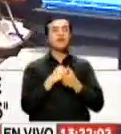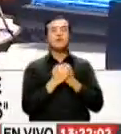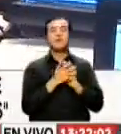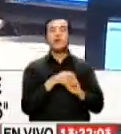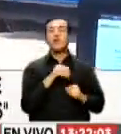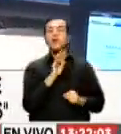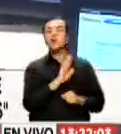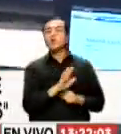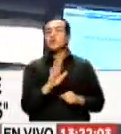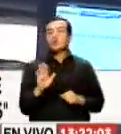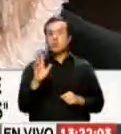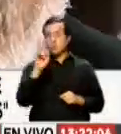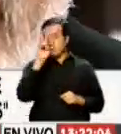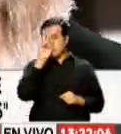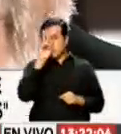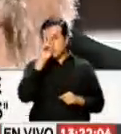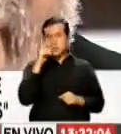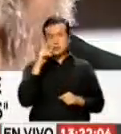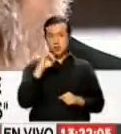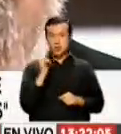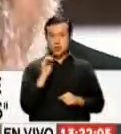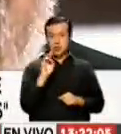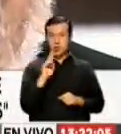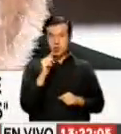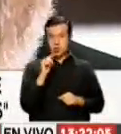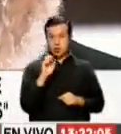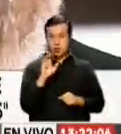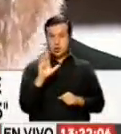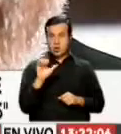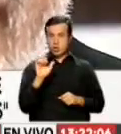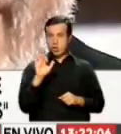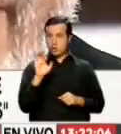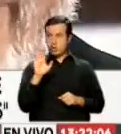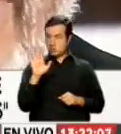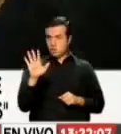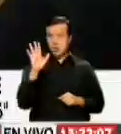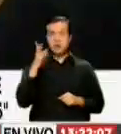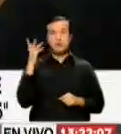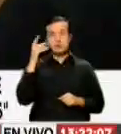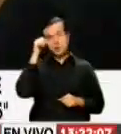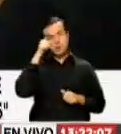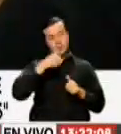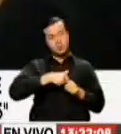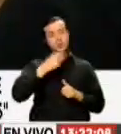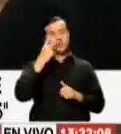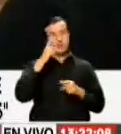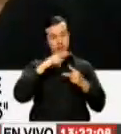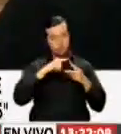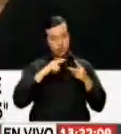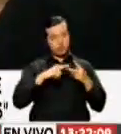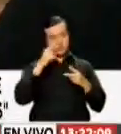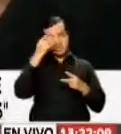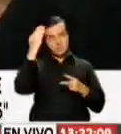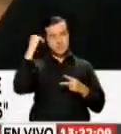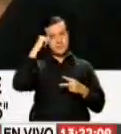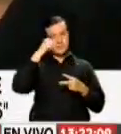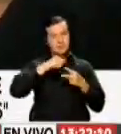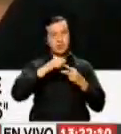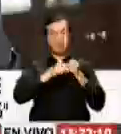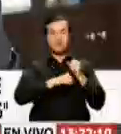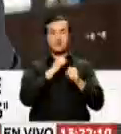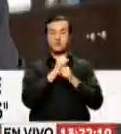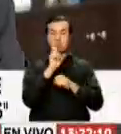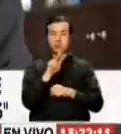aportes para sus partidos. Jorge Acosta, ex titular del Tribunal Supremo Electoral, recordó 2 casos emblema ocurridos en